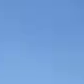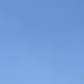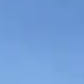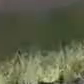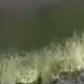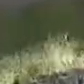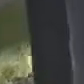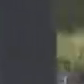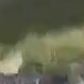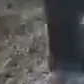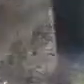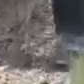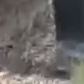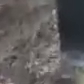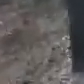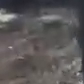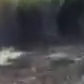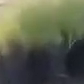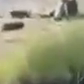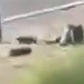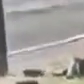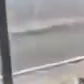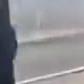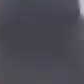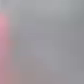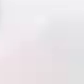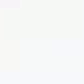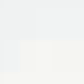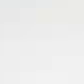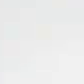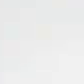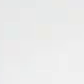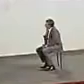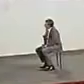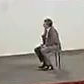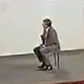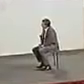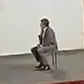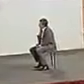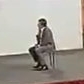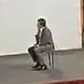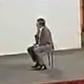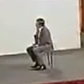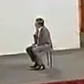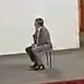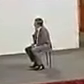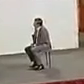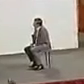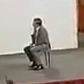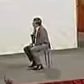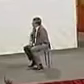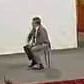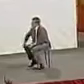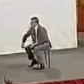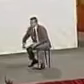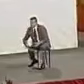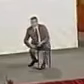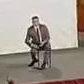de 2.500 empleos en la construcción del parque. Muy bien,